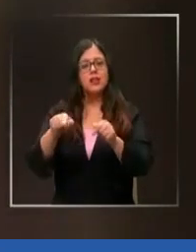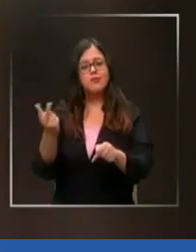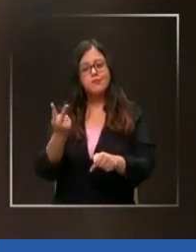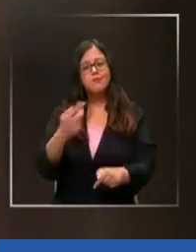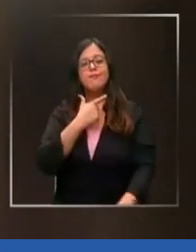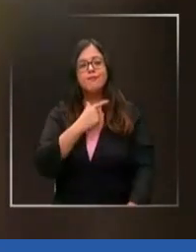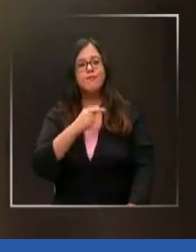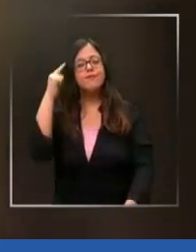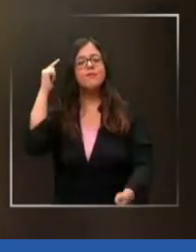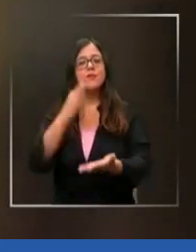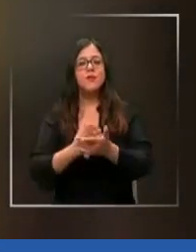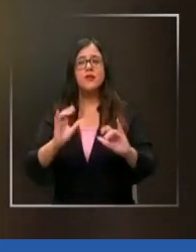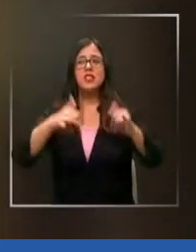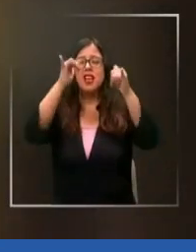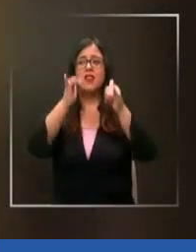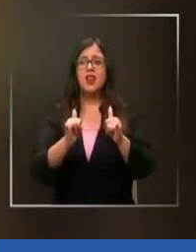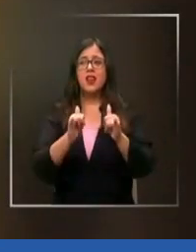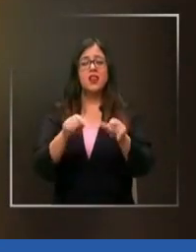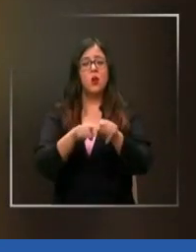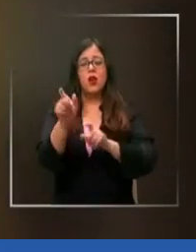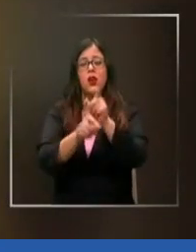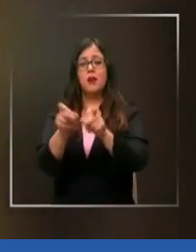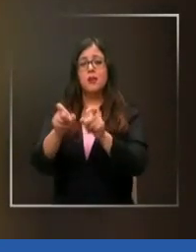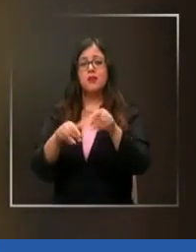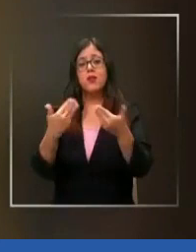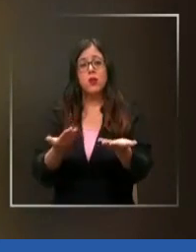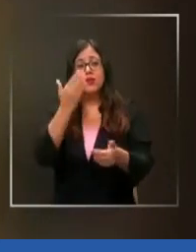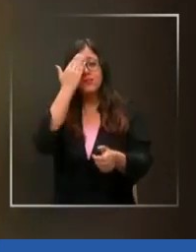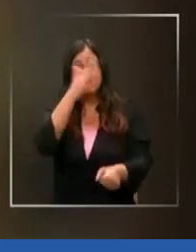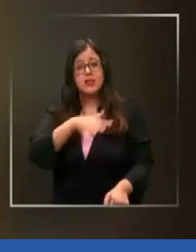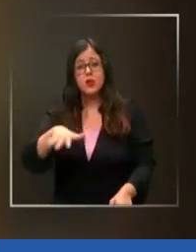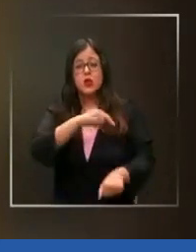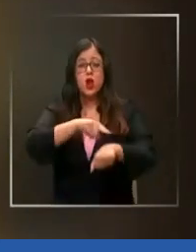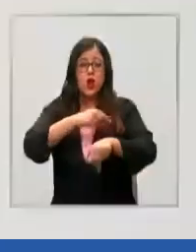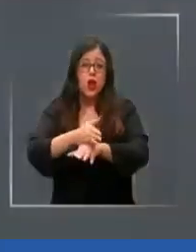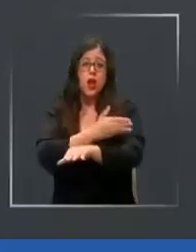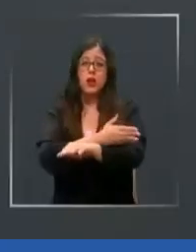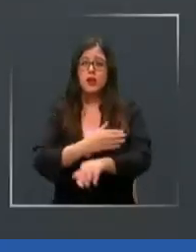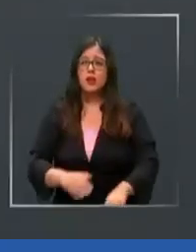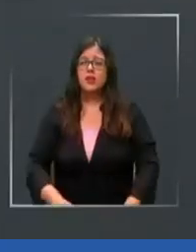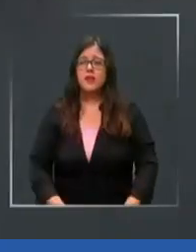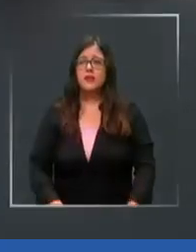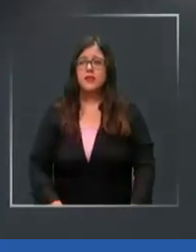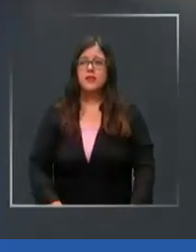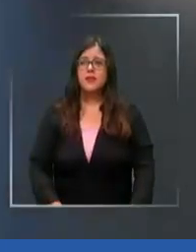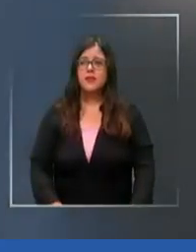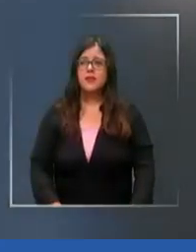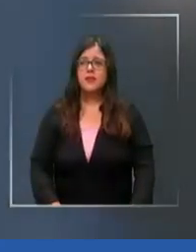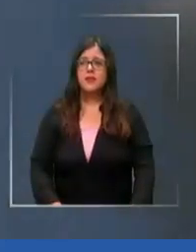intención. Decidieron festejar con los suyos de todas formas, pese al mal rato que vivieron horas antes.